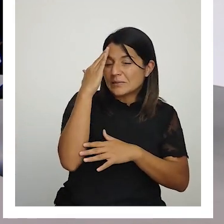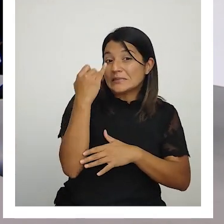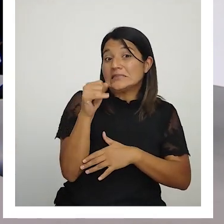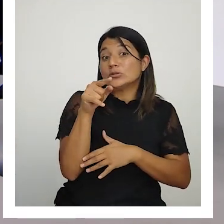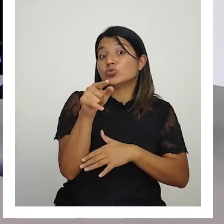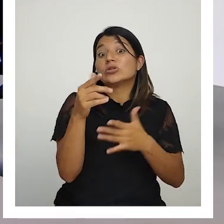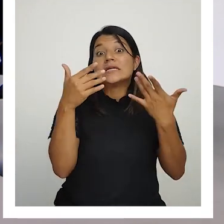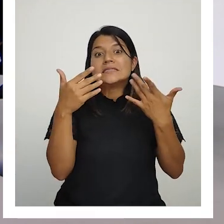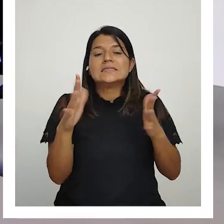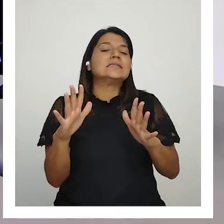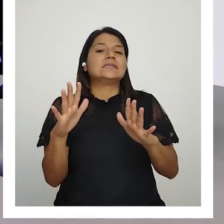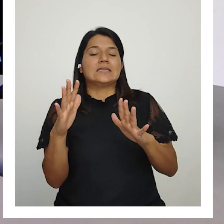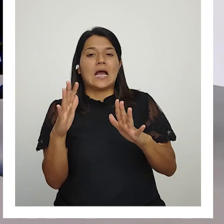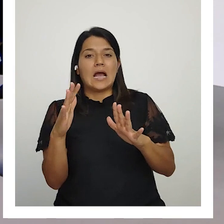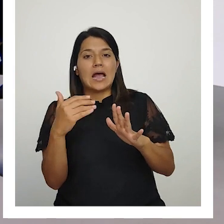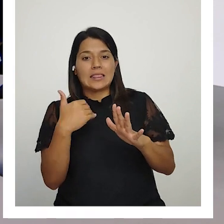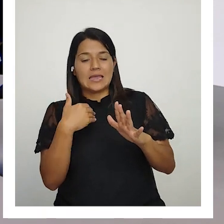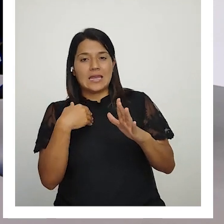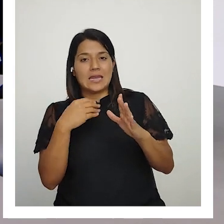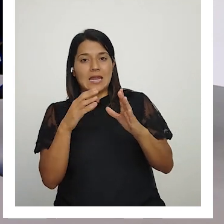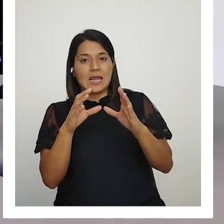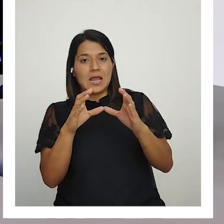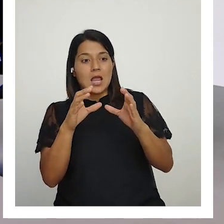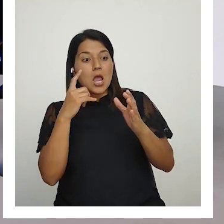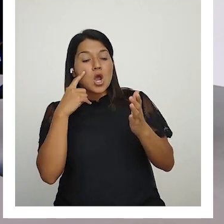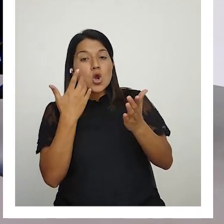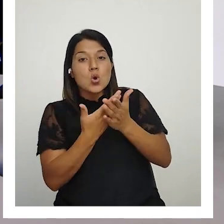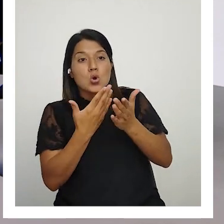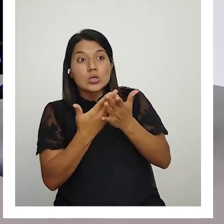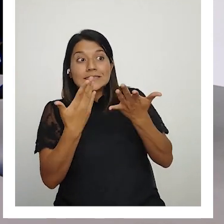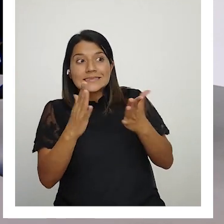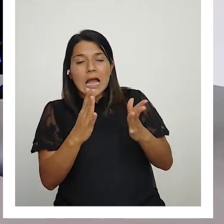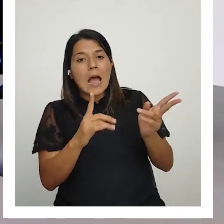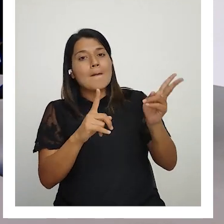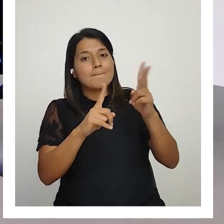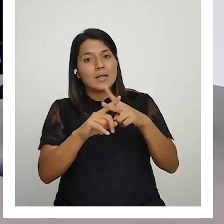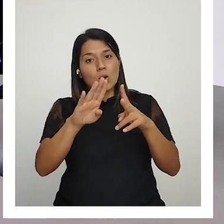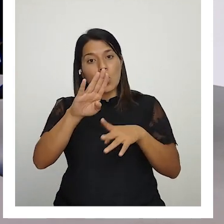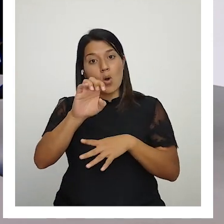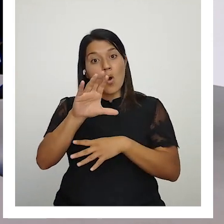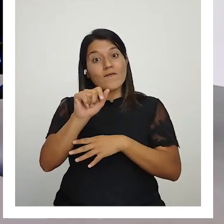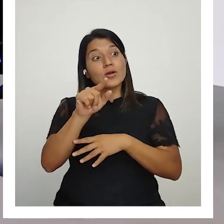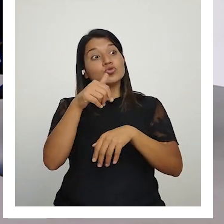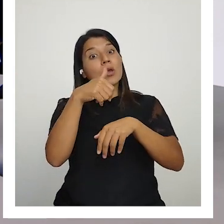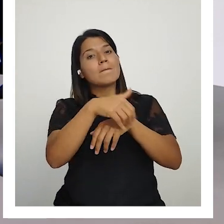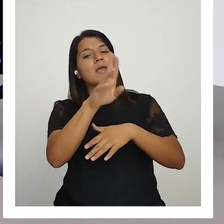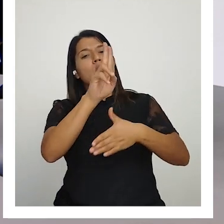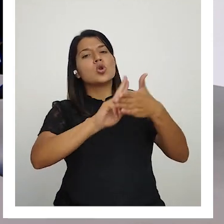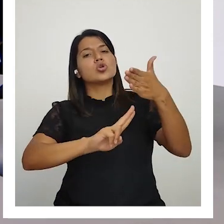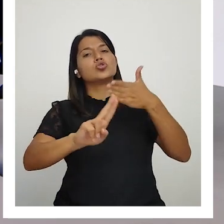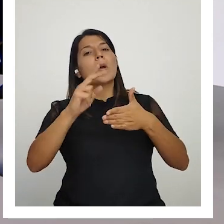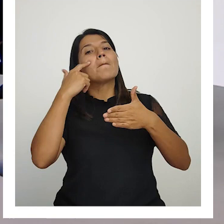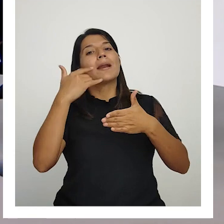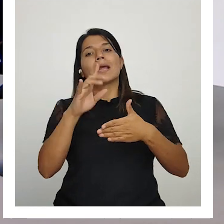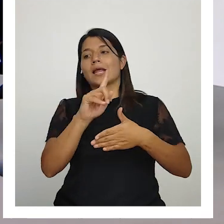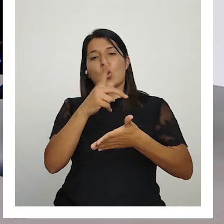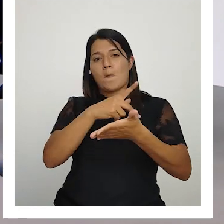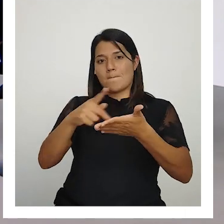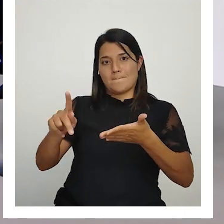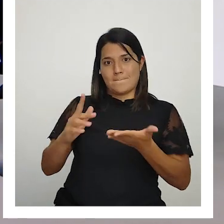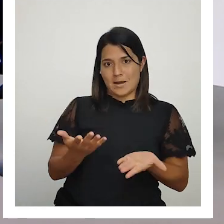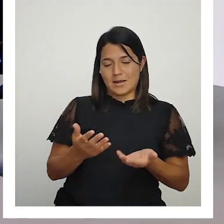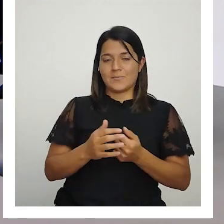si ya ustedes tienen una constancia que han aplicado a la beca, esa constancia se la pueden enviar a la universidad para que los exoneren de ese